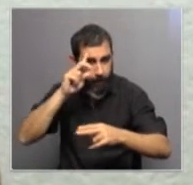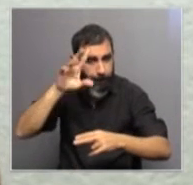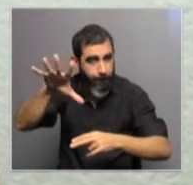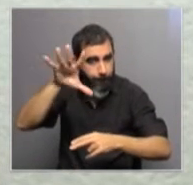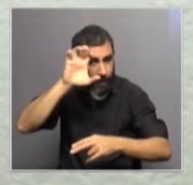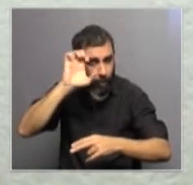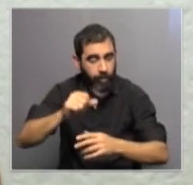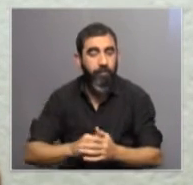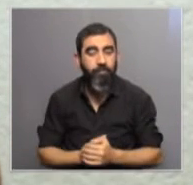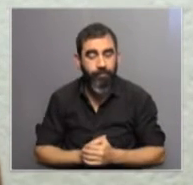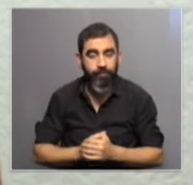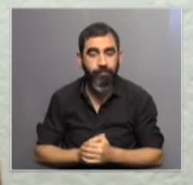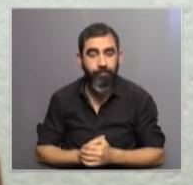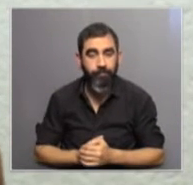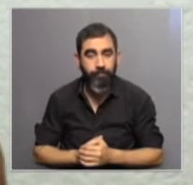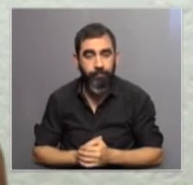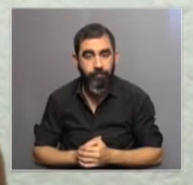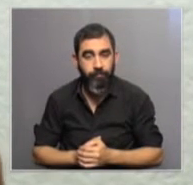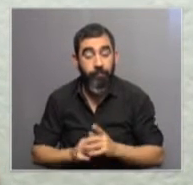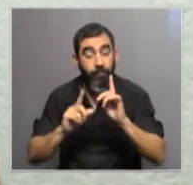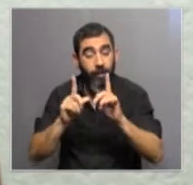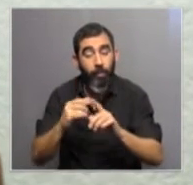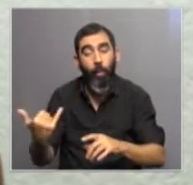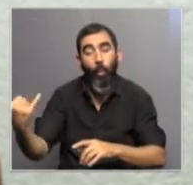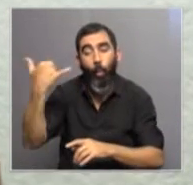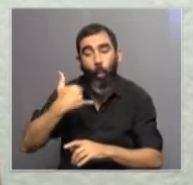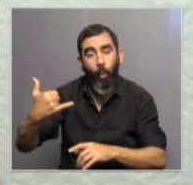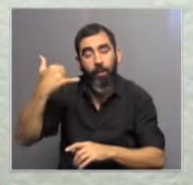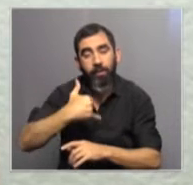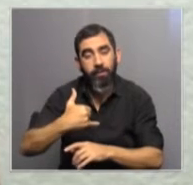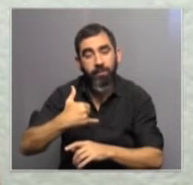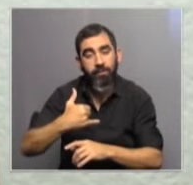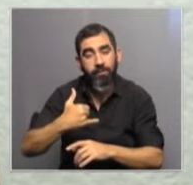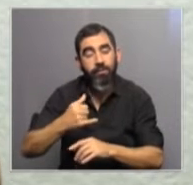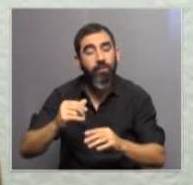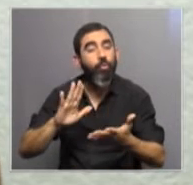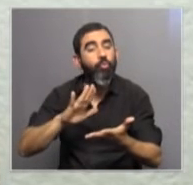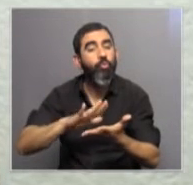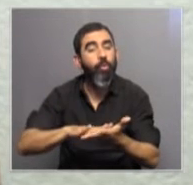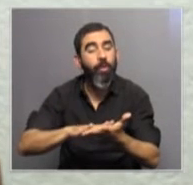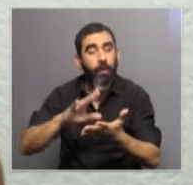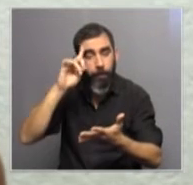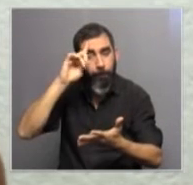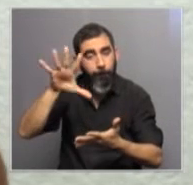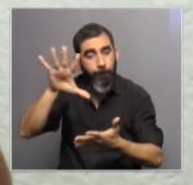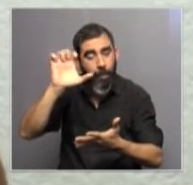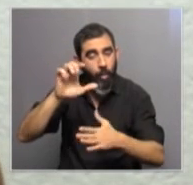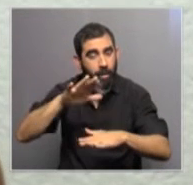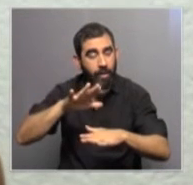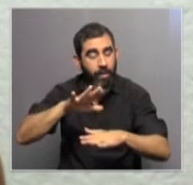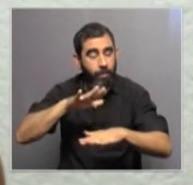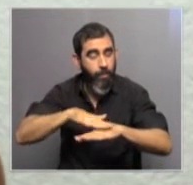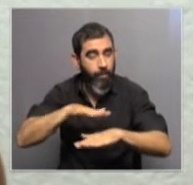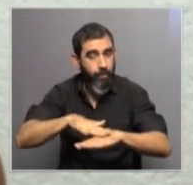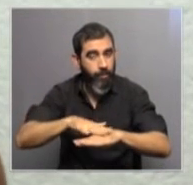y comúnmente. Uh-huh. Y también nos contó, nos habló de lo que se llama la memoria episódica, que es justamente